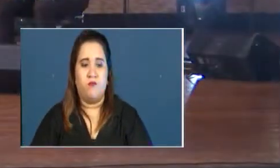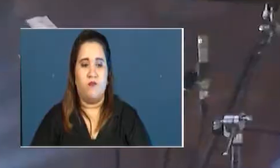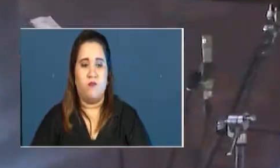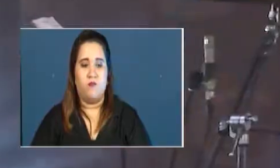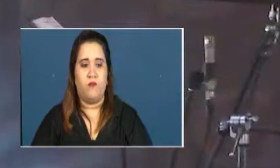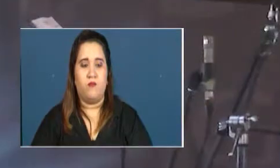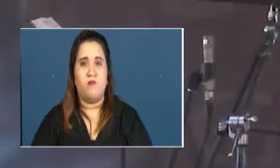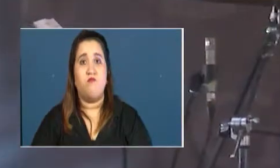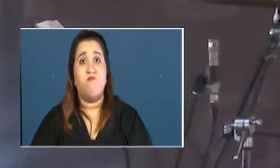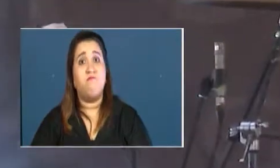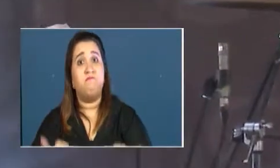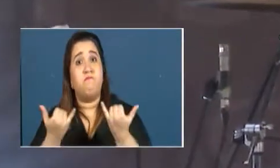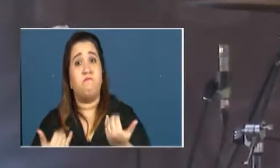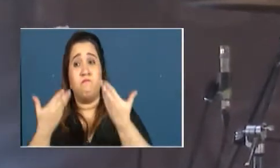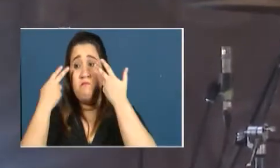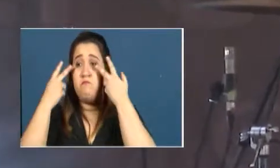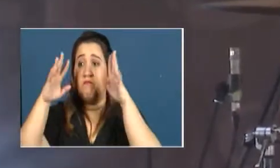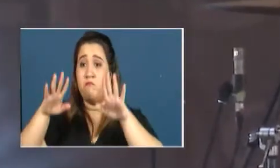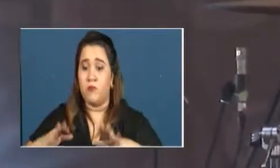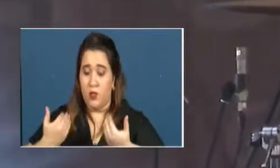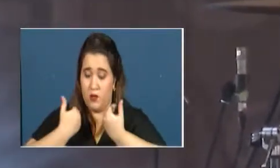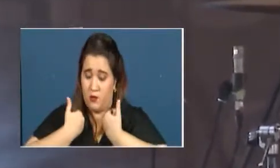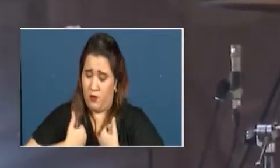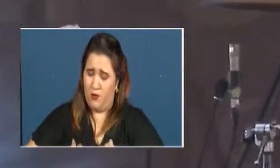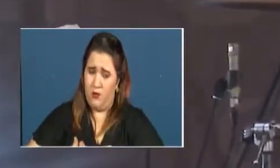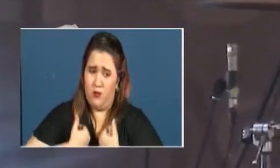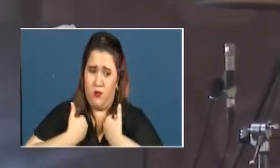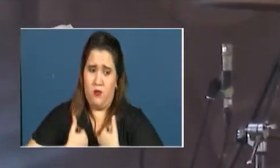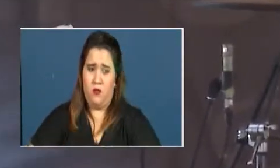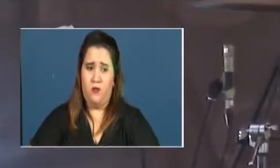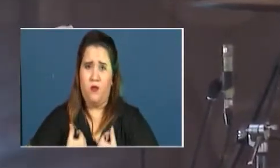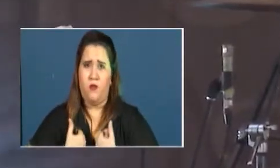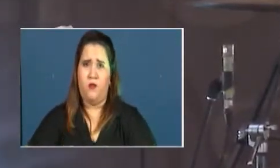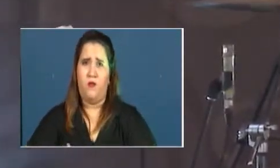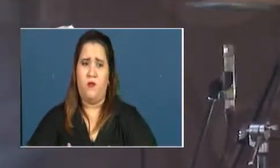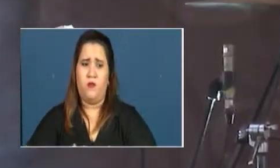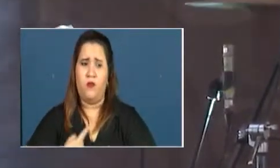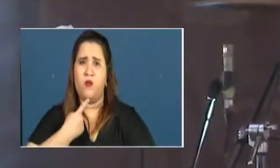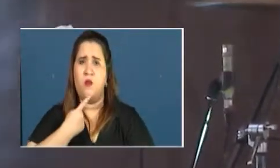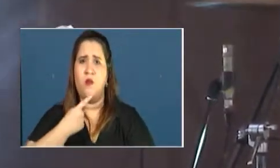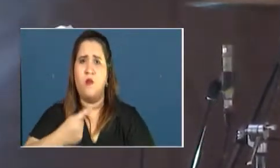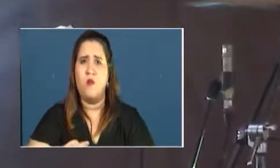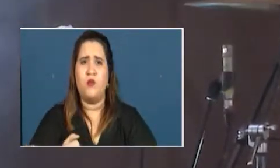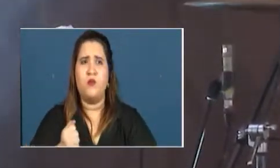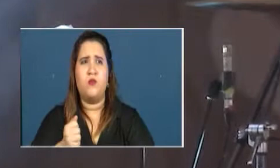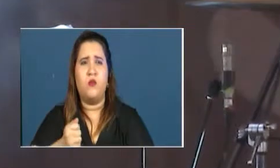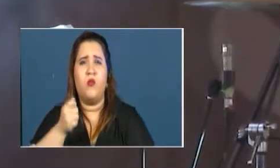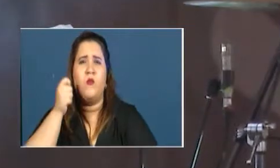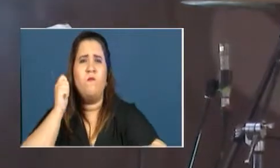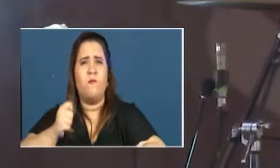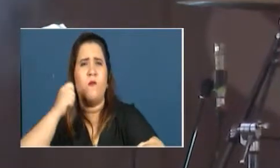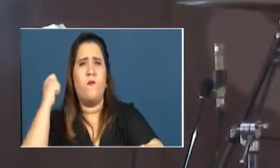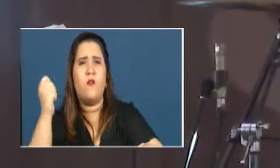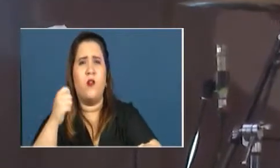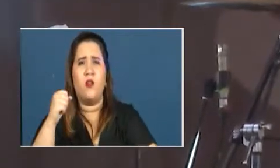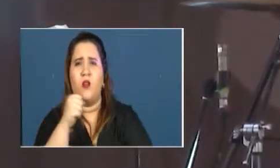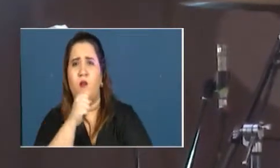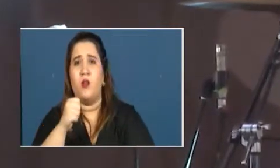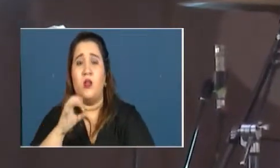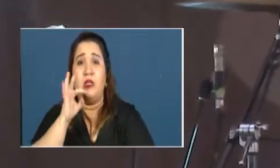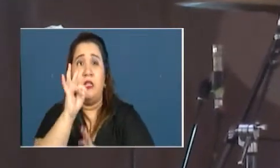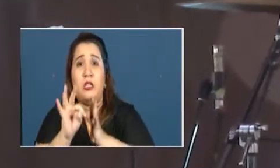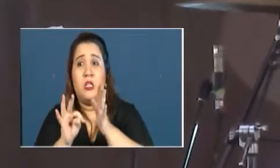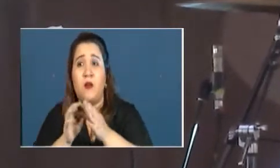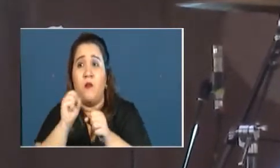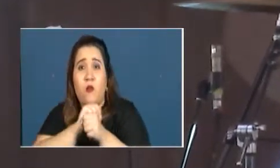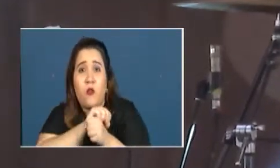Aquí me ven, aquí tranquilo, dándole duro a la clave. Tiempo de virus